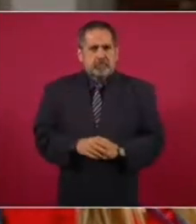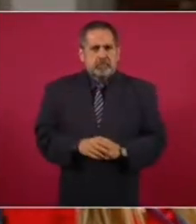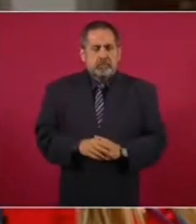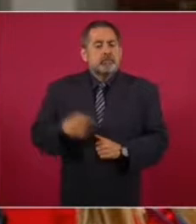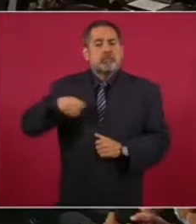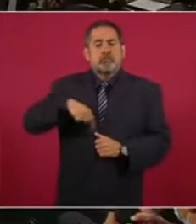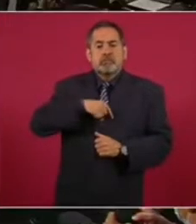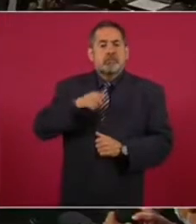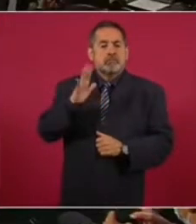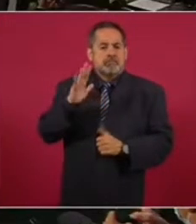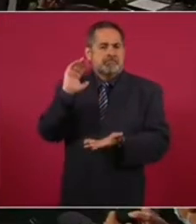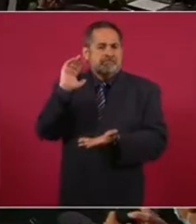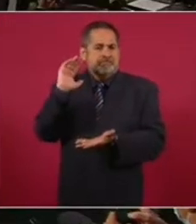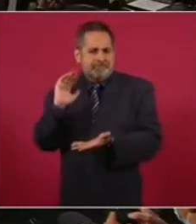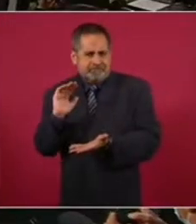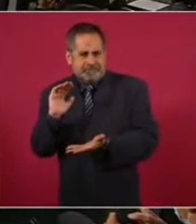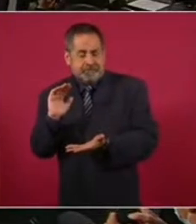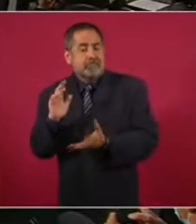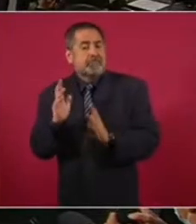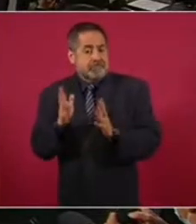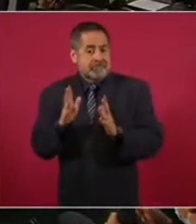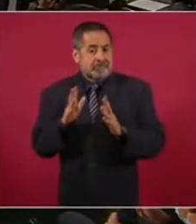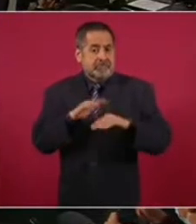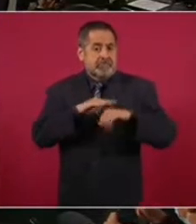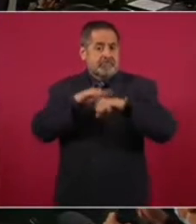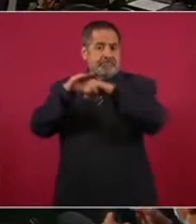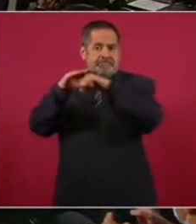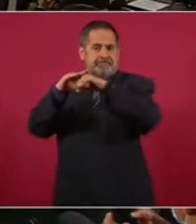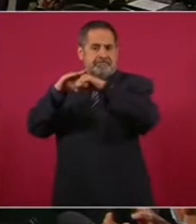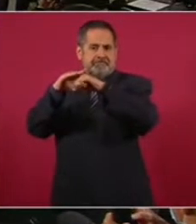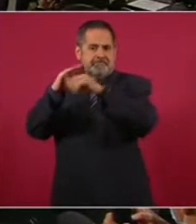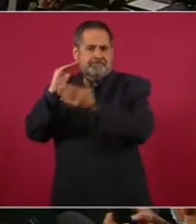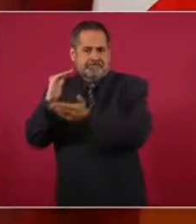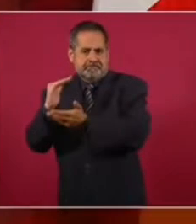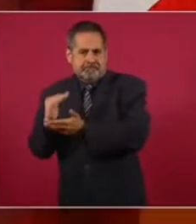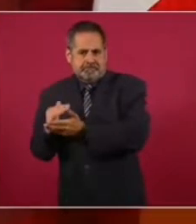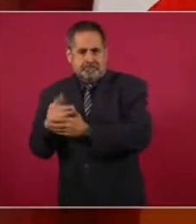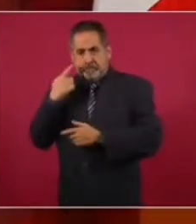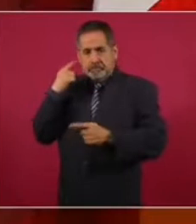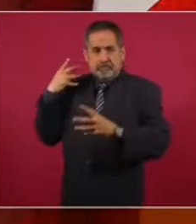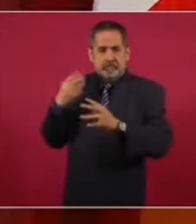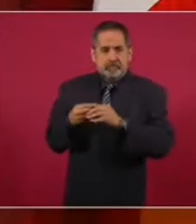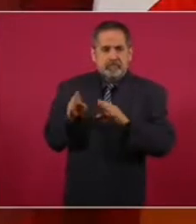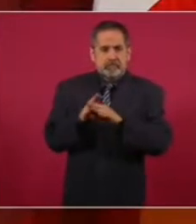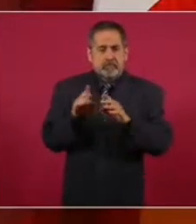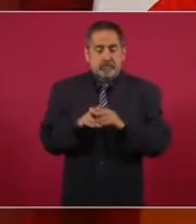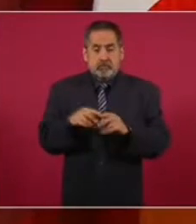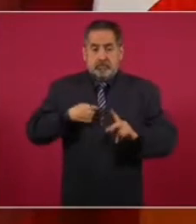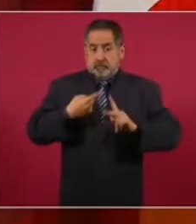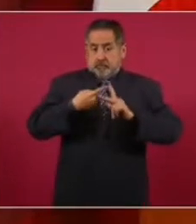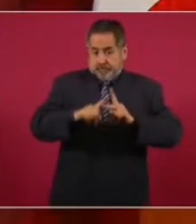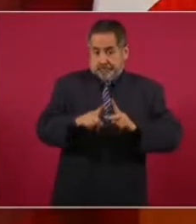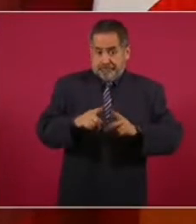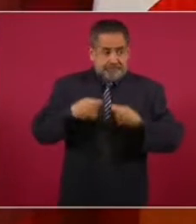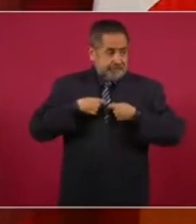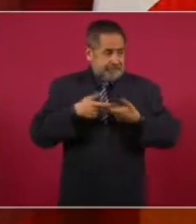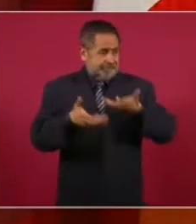Hemos logrado una disminución en el tiempo que llevamos de cómo encontramos